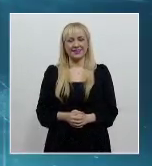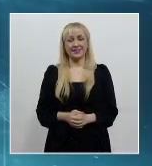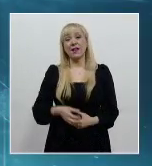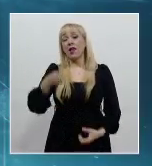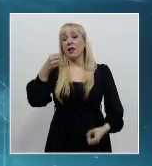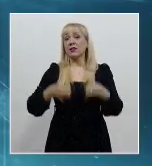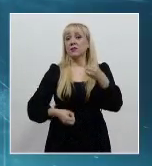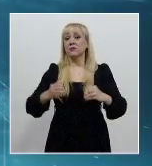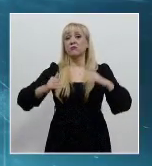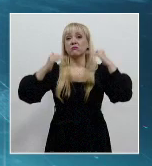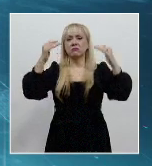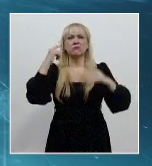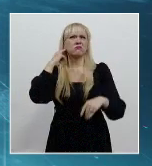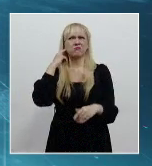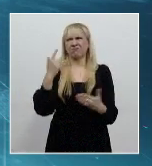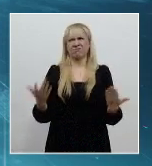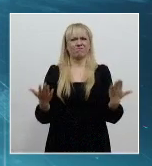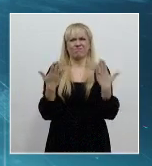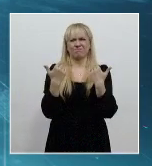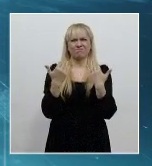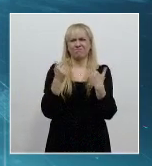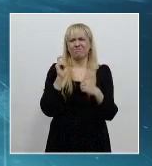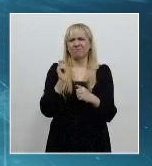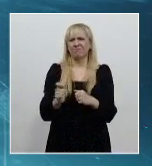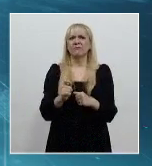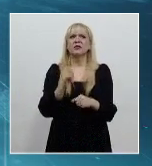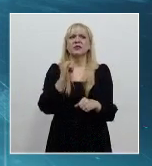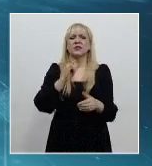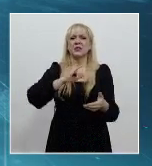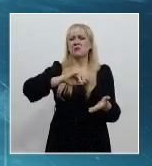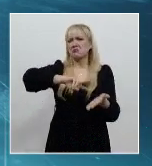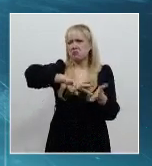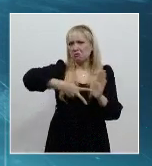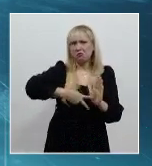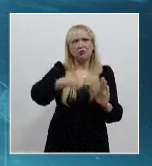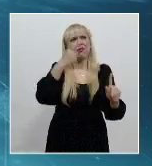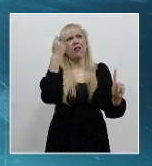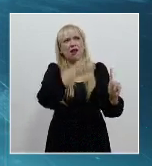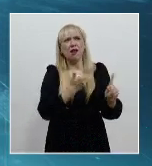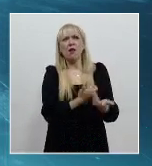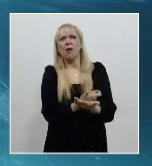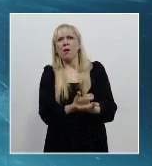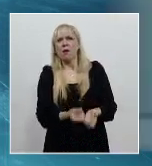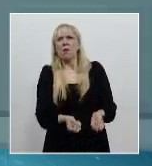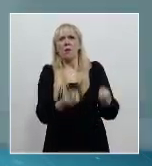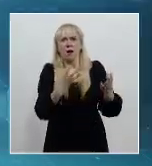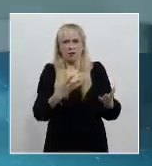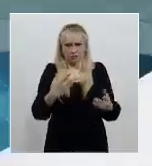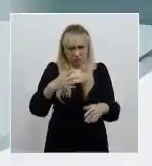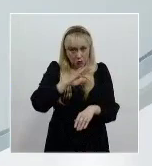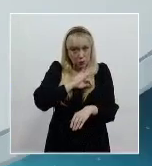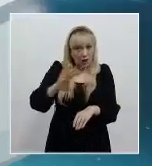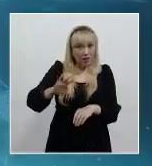La Corte descartó que publicar el patrimonio de ingenieros militares ponga en riesgo la seguridad nacional.